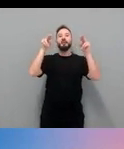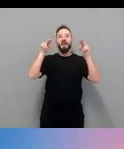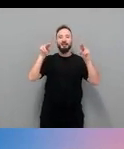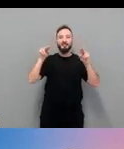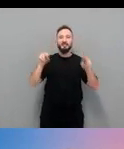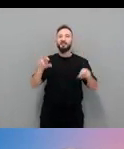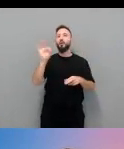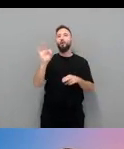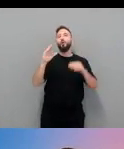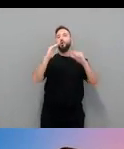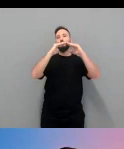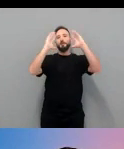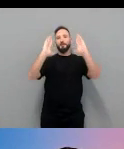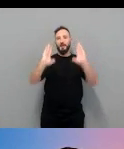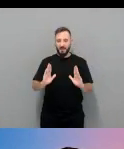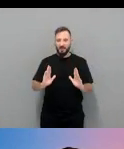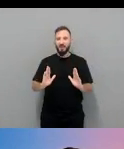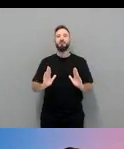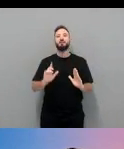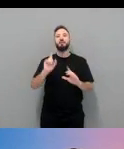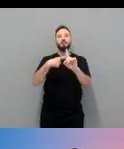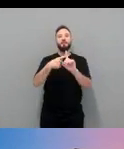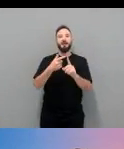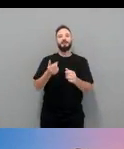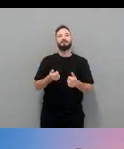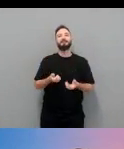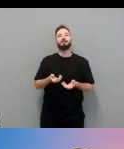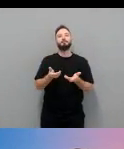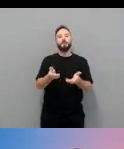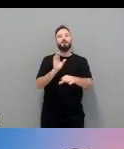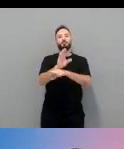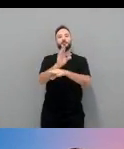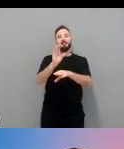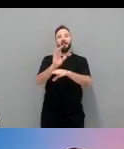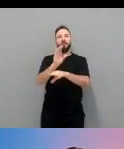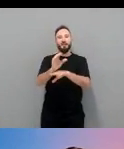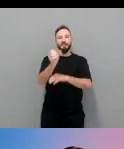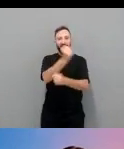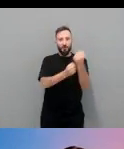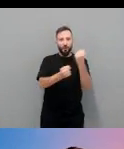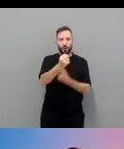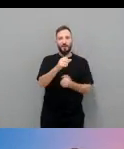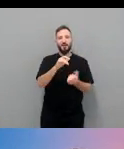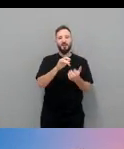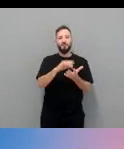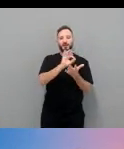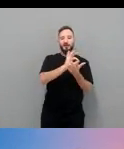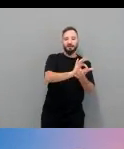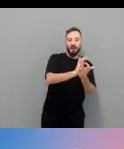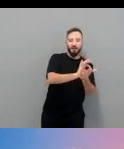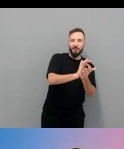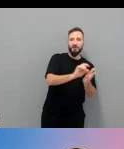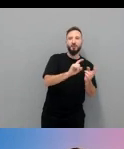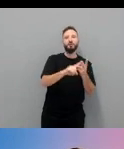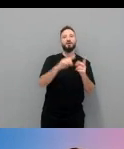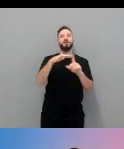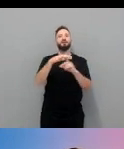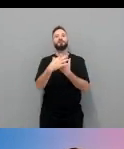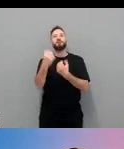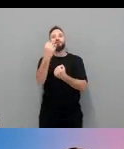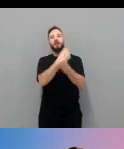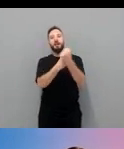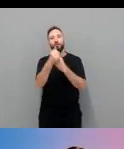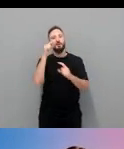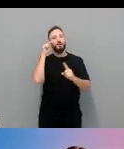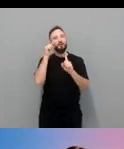vivienda, y una serie de prestaciones económicas, que son la prestación económica vinculada a un servicio, prestación económica para el